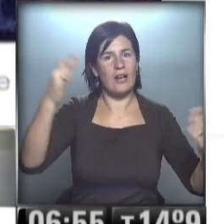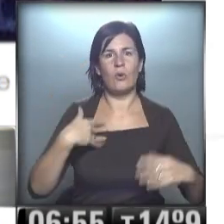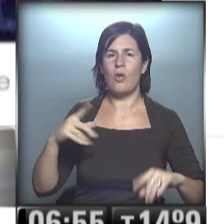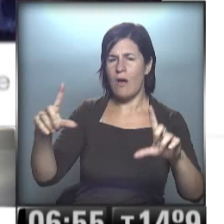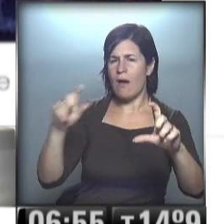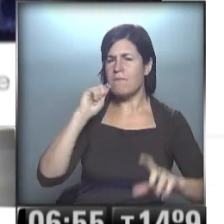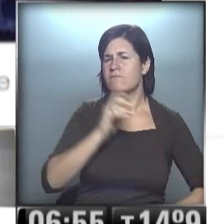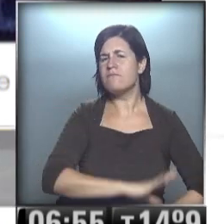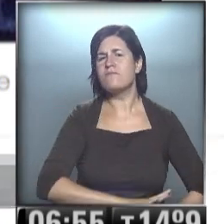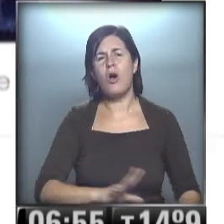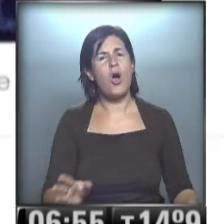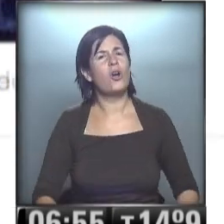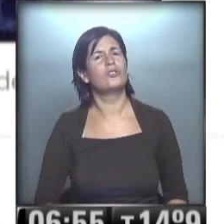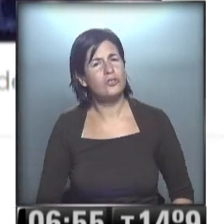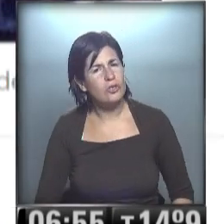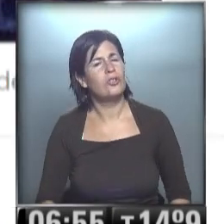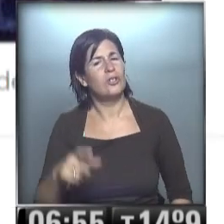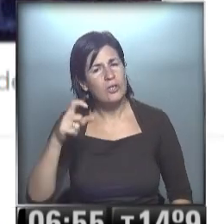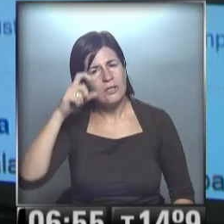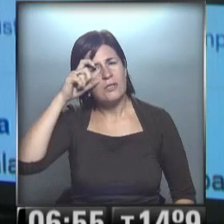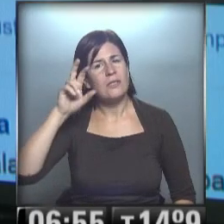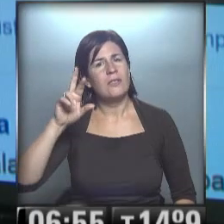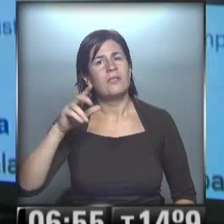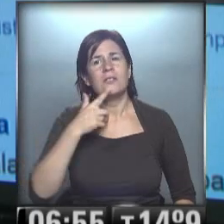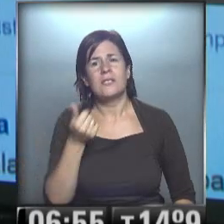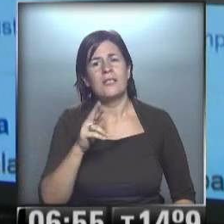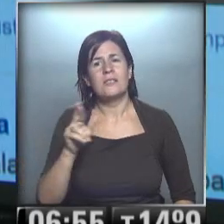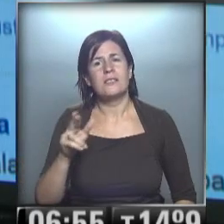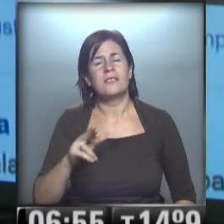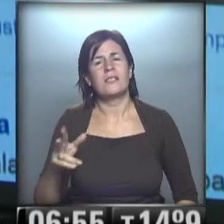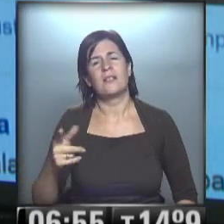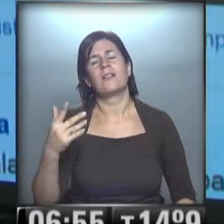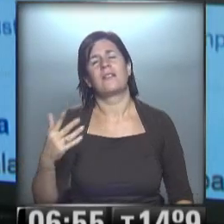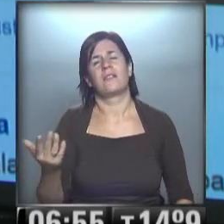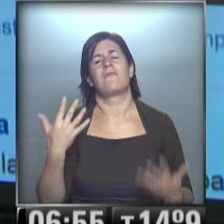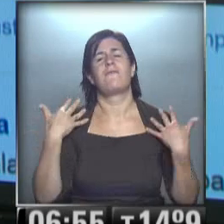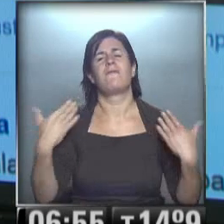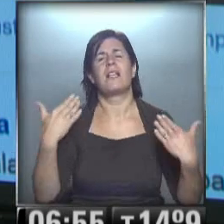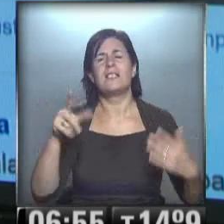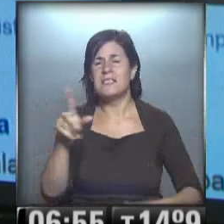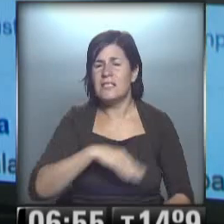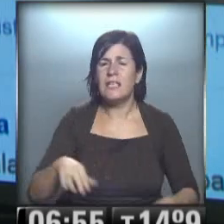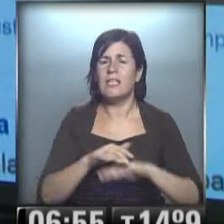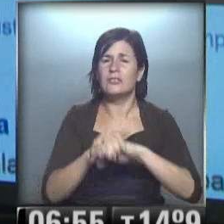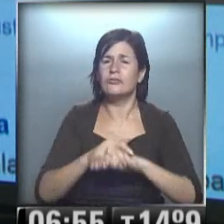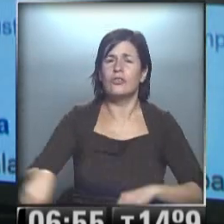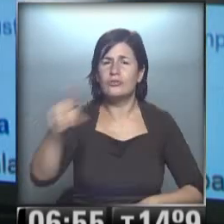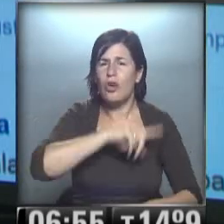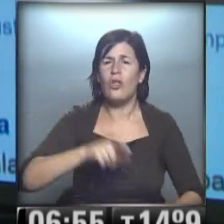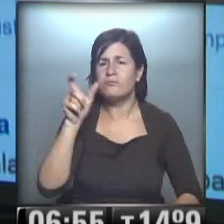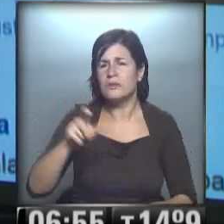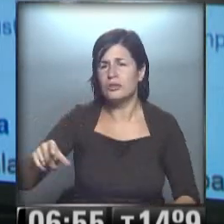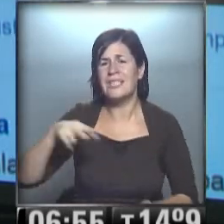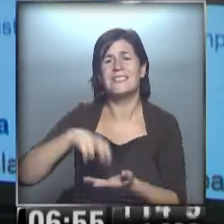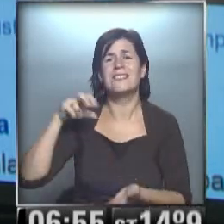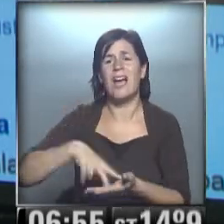postal. César Rodríguez Espinosa, felicidades, felicitaciones a vos y a todos los salteños de la provincia, a